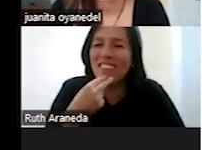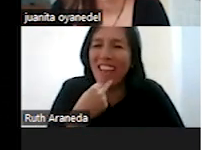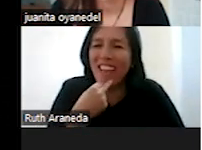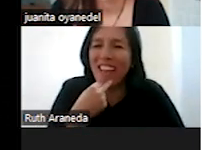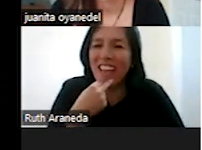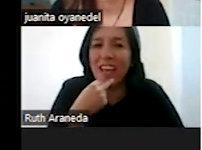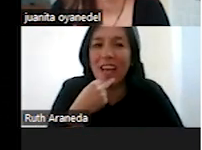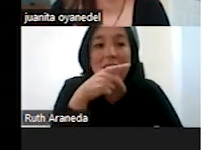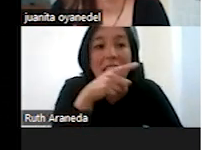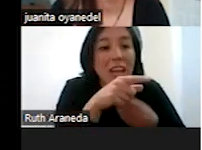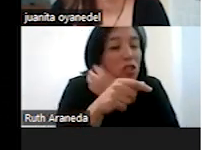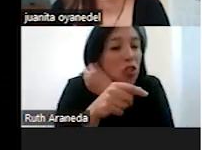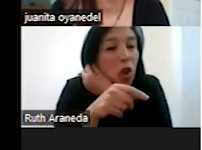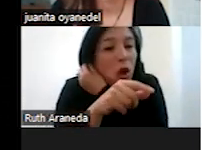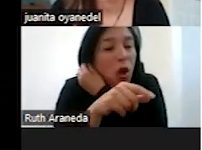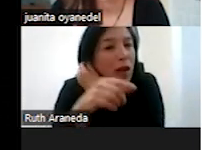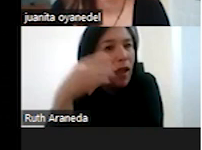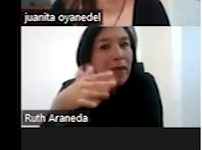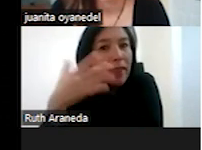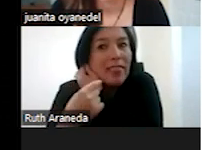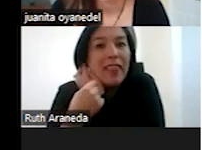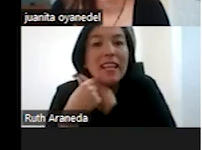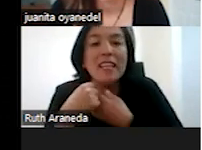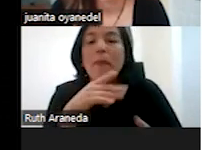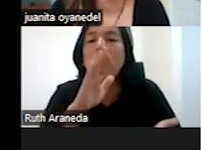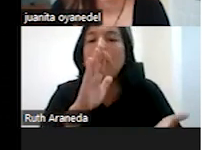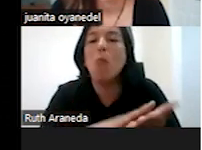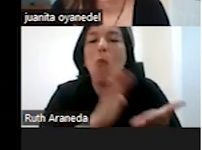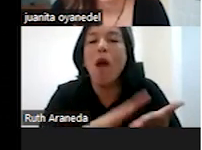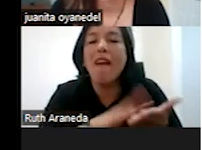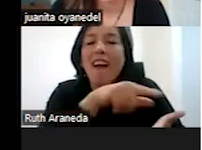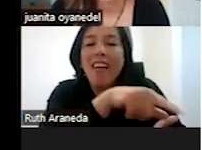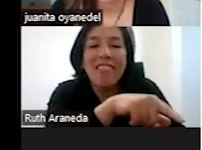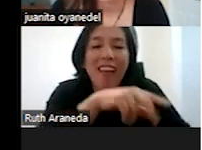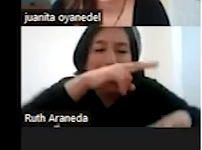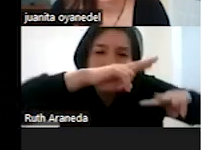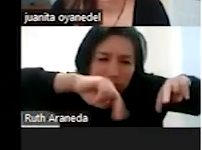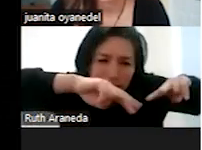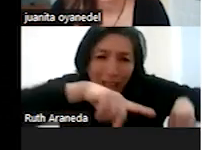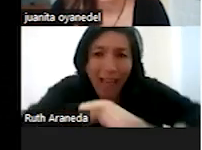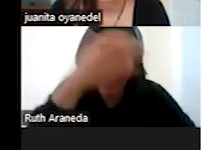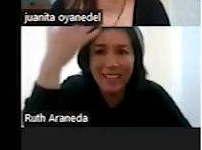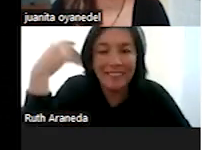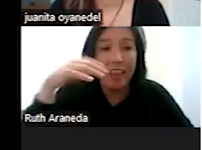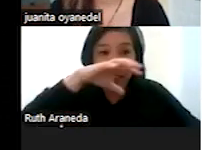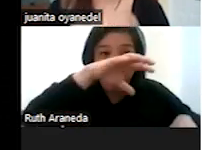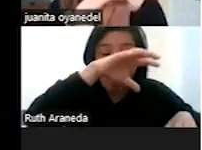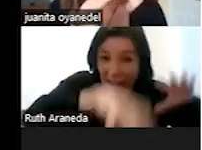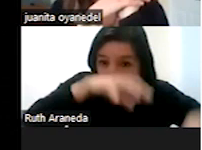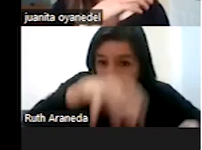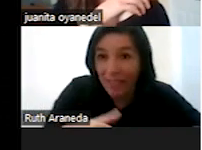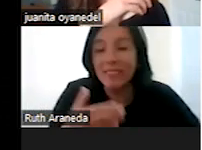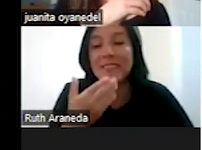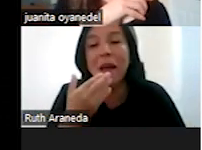ser un sitio paleontológico a un sitio arqueológico con paleofauna. Es decir, la arqueología se